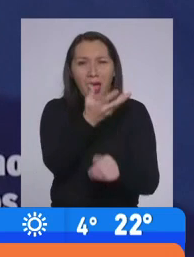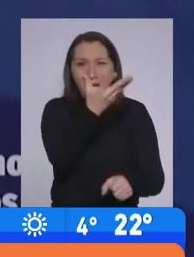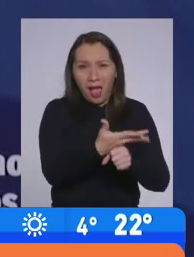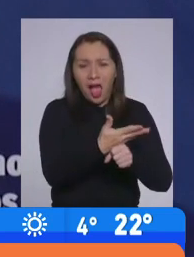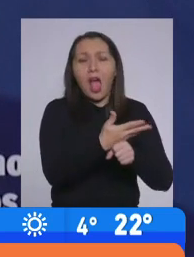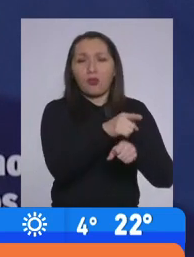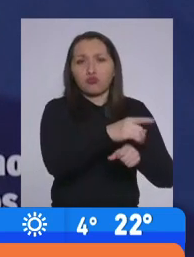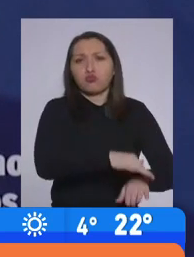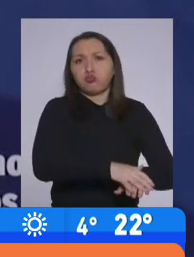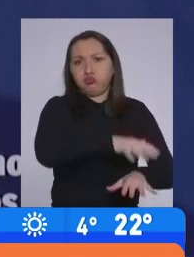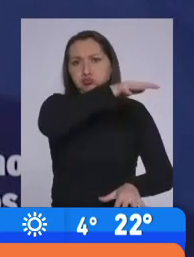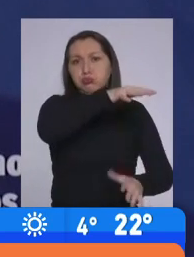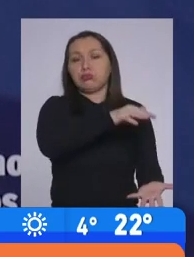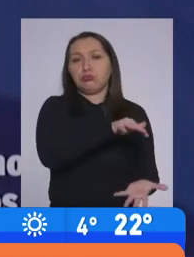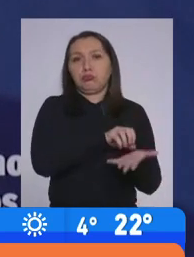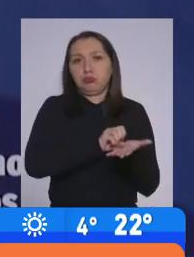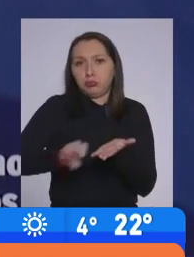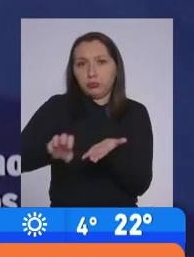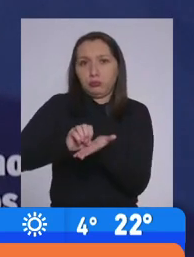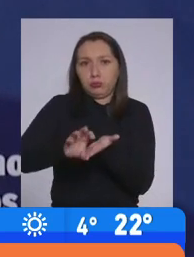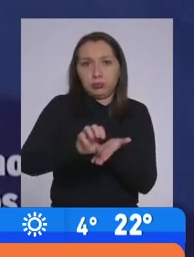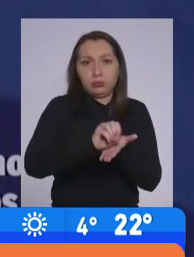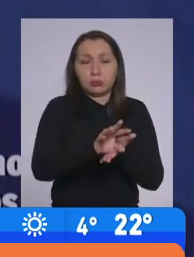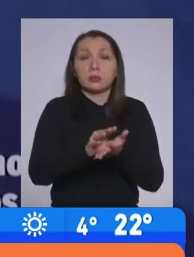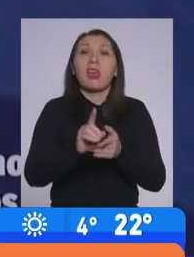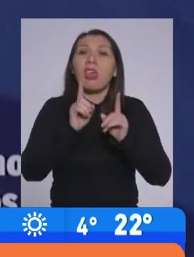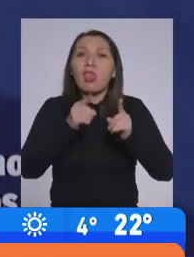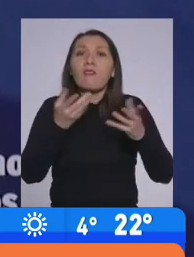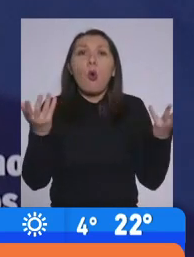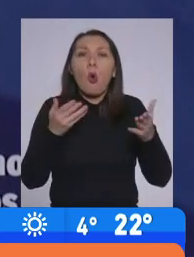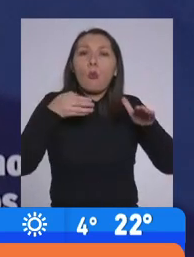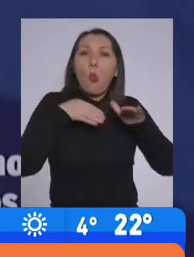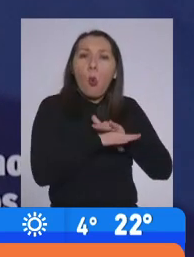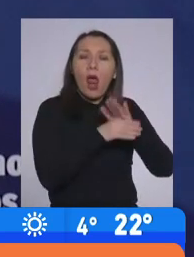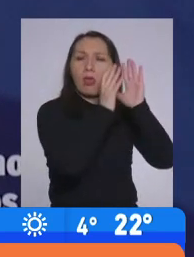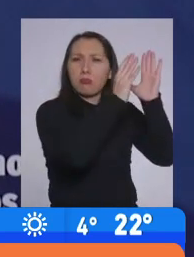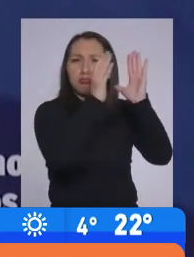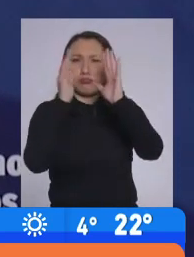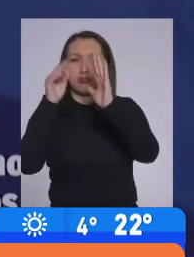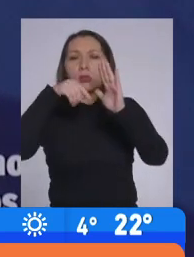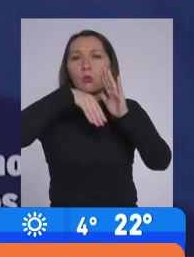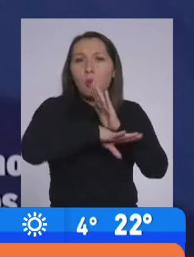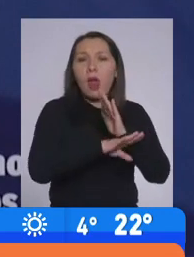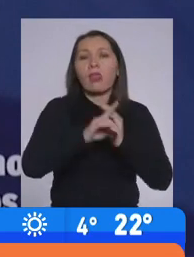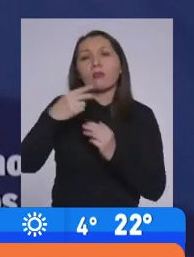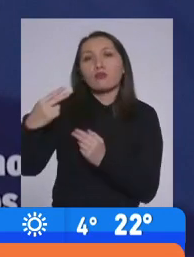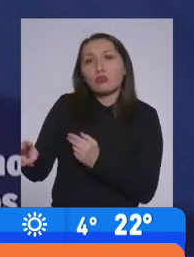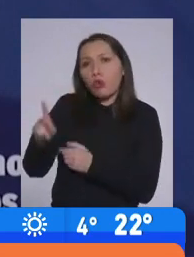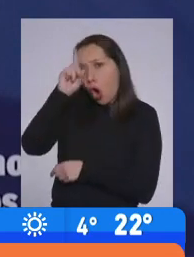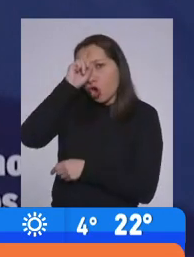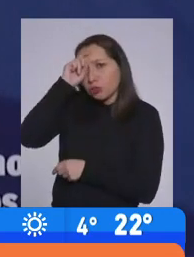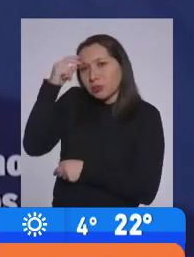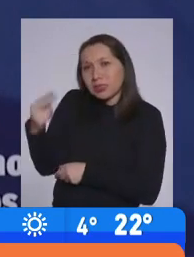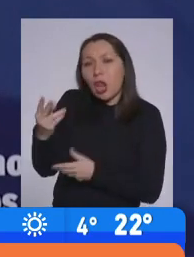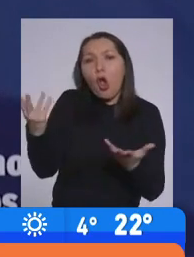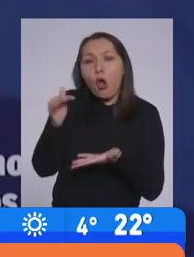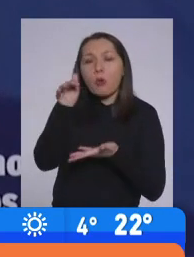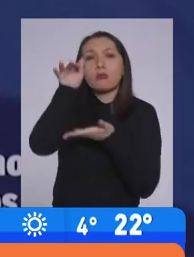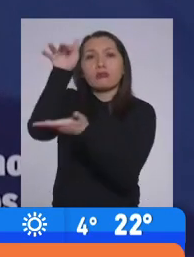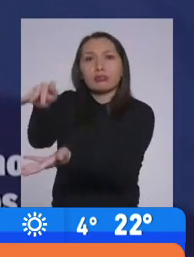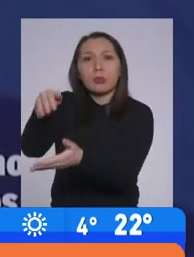y eso tiene que ver también con la capacidad de almacenamiento de los hospitales respectivos